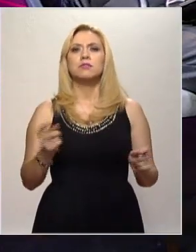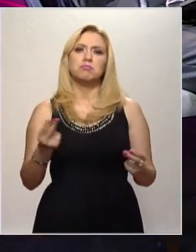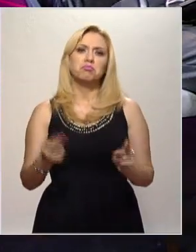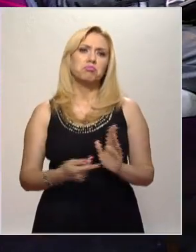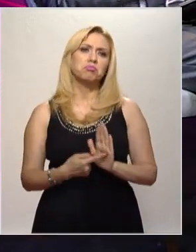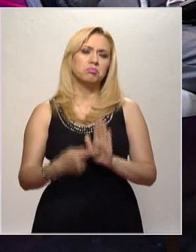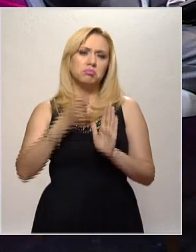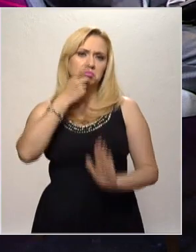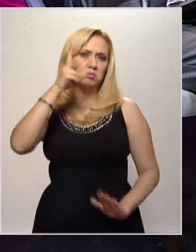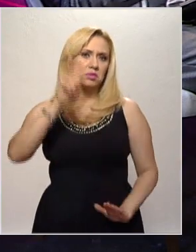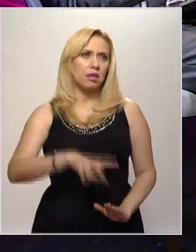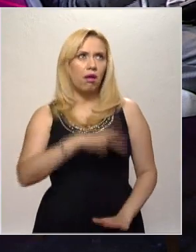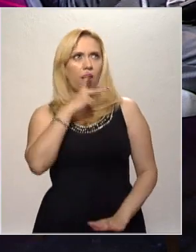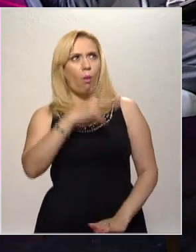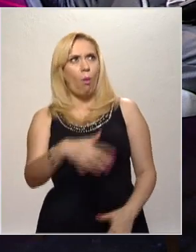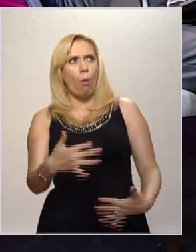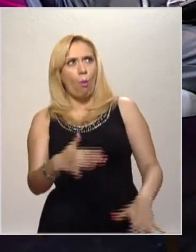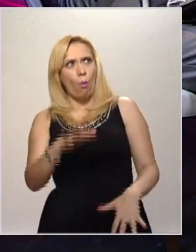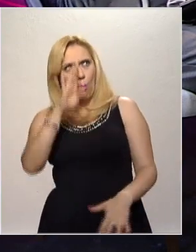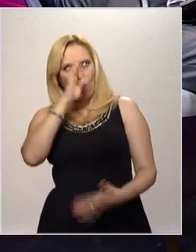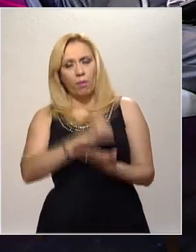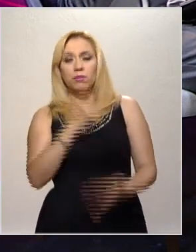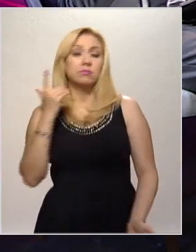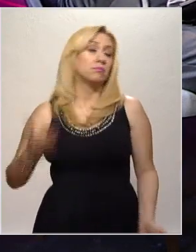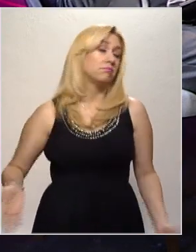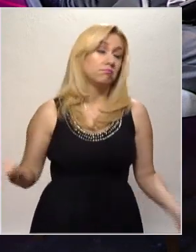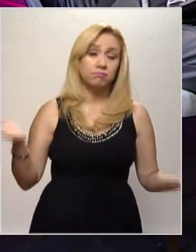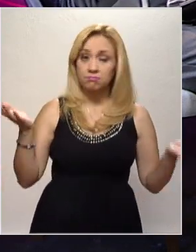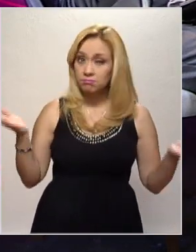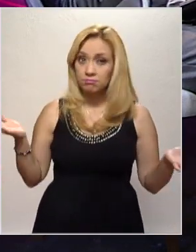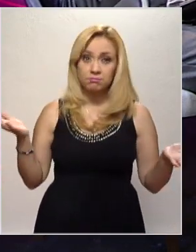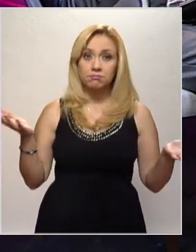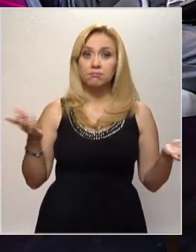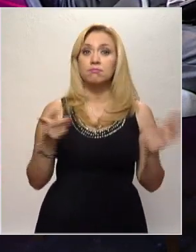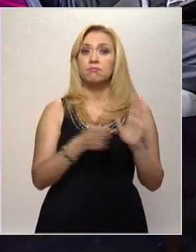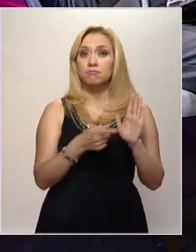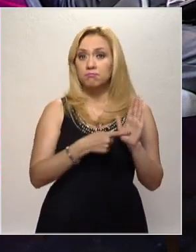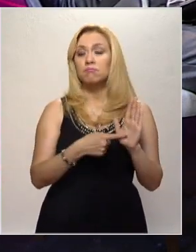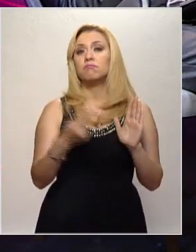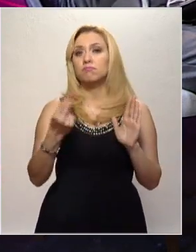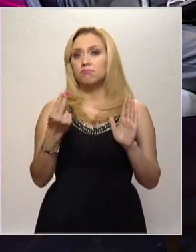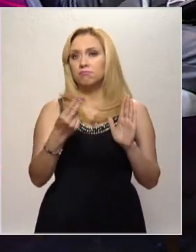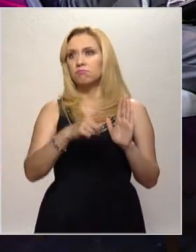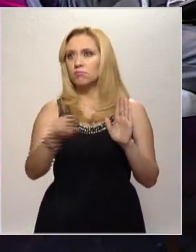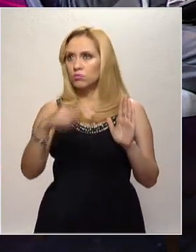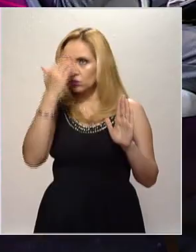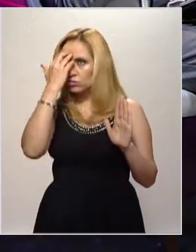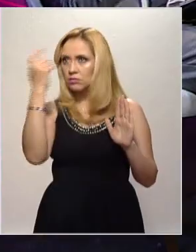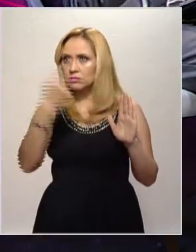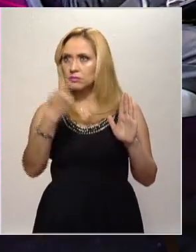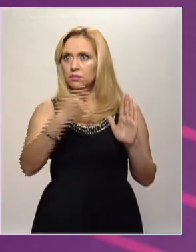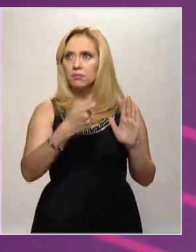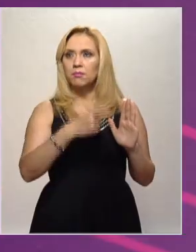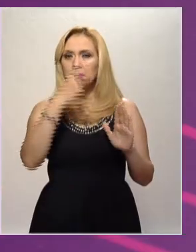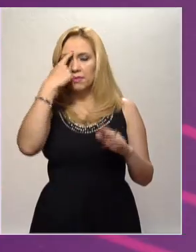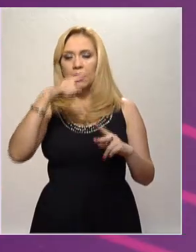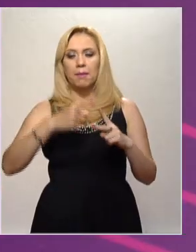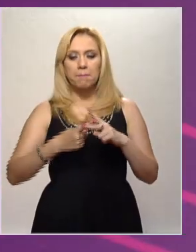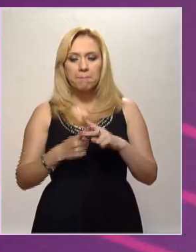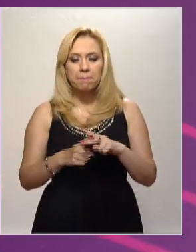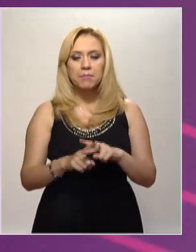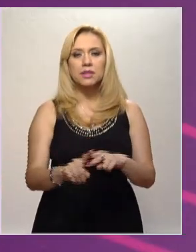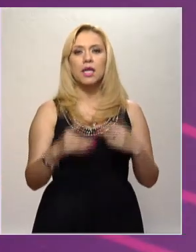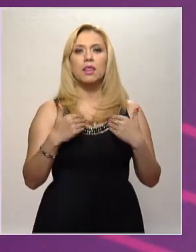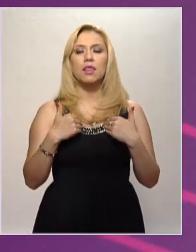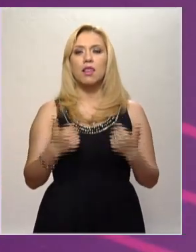enfoque de los derechos, de tus derechos, en la idea de que el lenguaje tiene un poder performativo. Claro. Y claramente si empezamos a hablar de